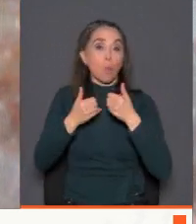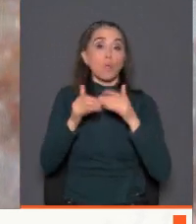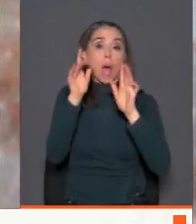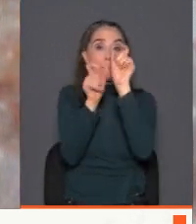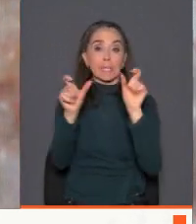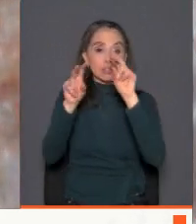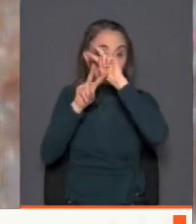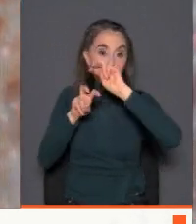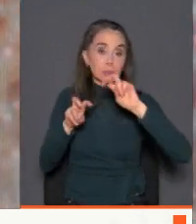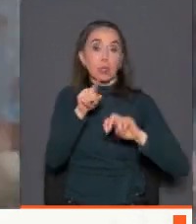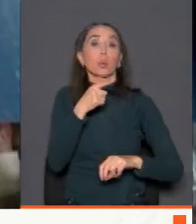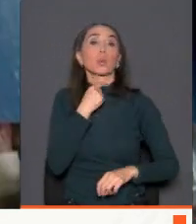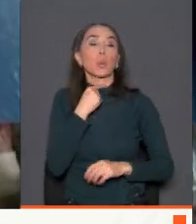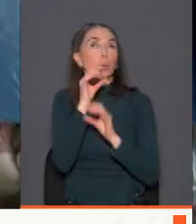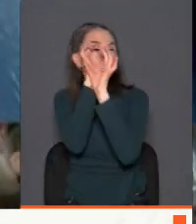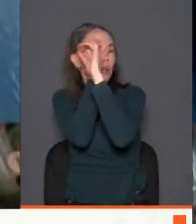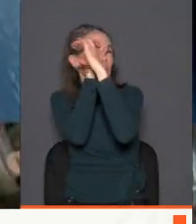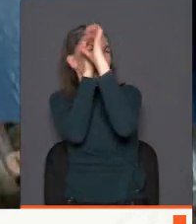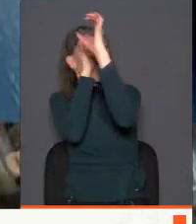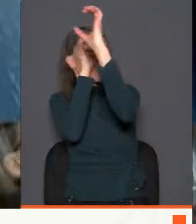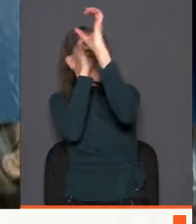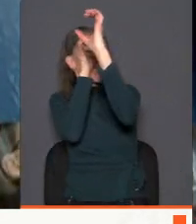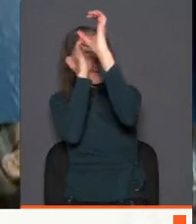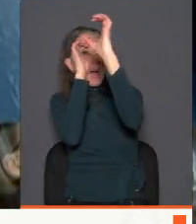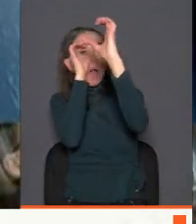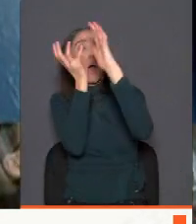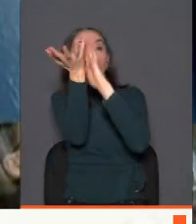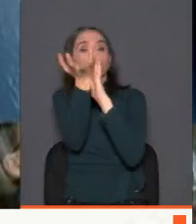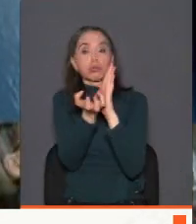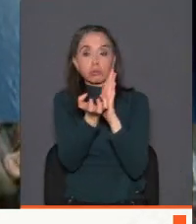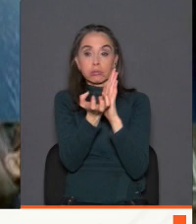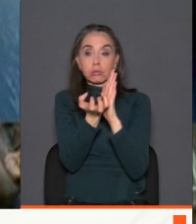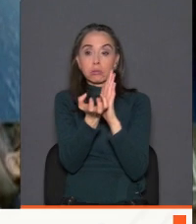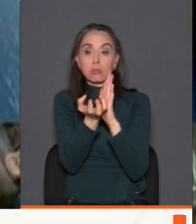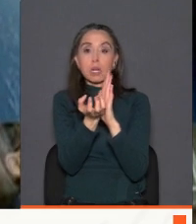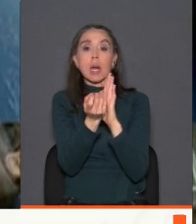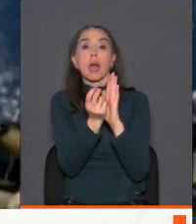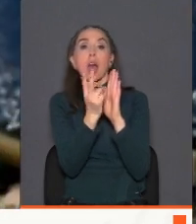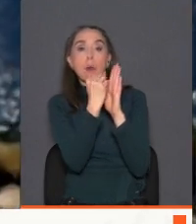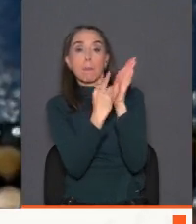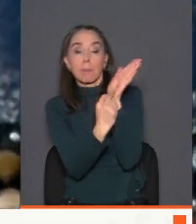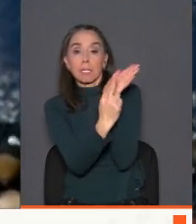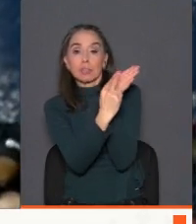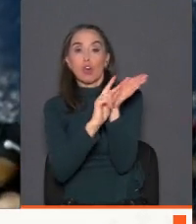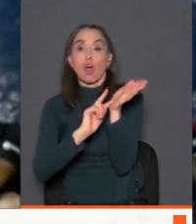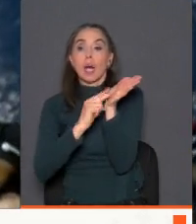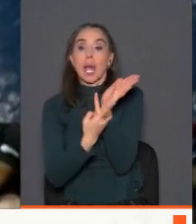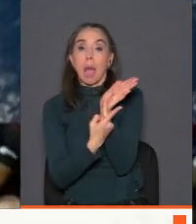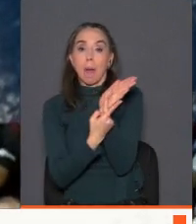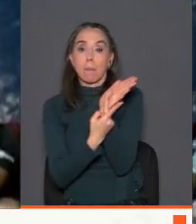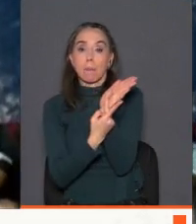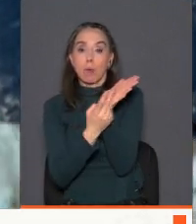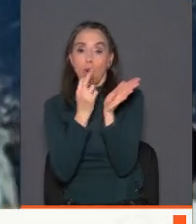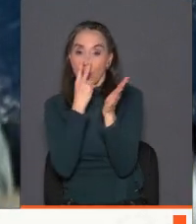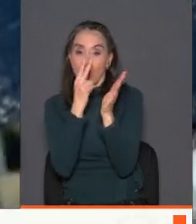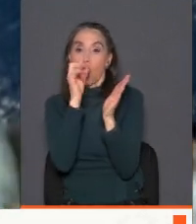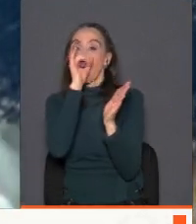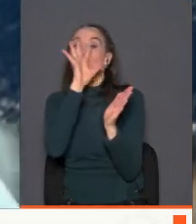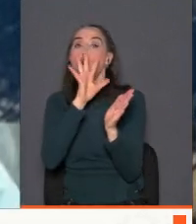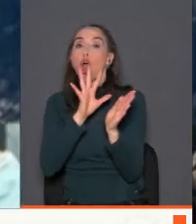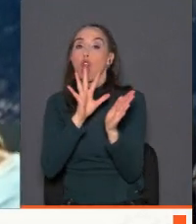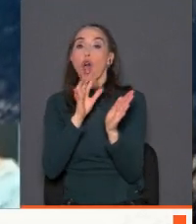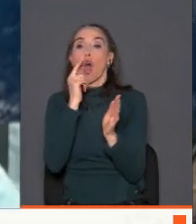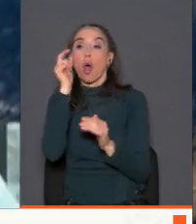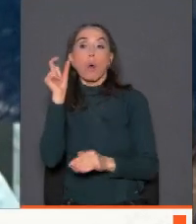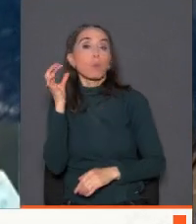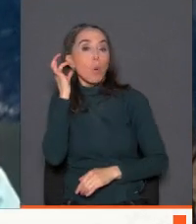incluso aficionados, pueden tomar. Y esta lámina la coloreó, de hecho, la modificó para que fuera más realce el color, una aficionada,